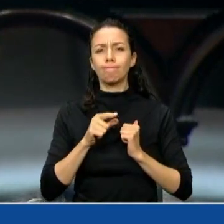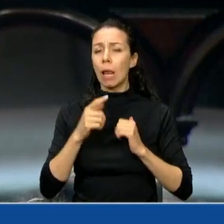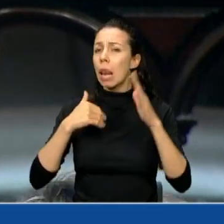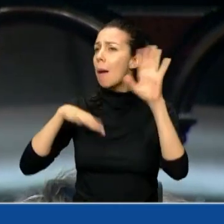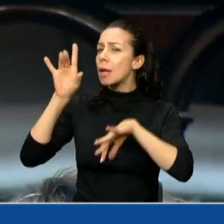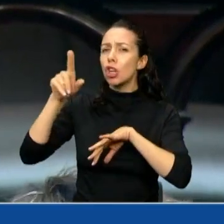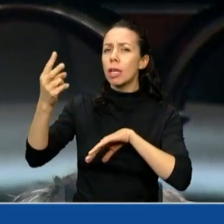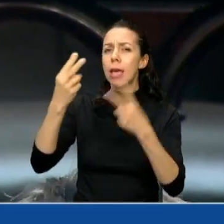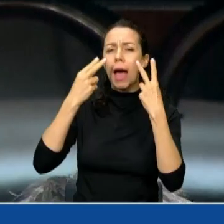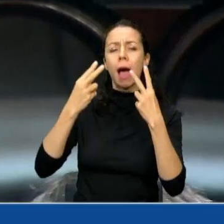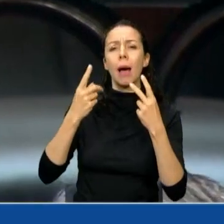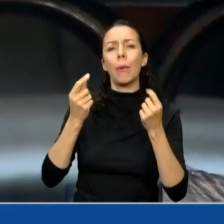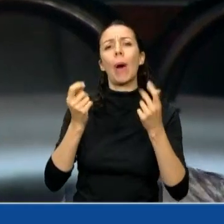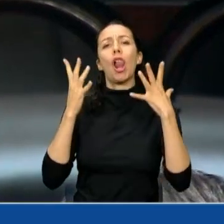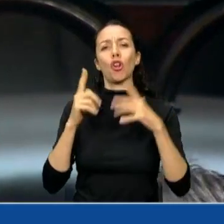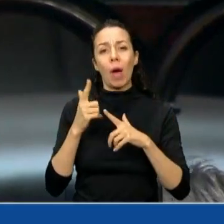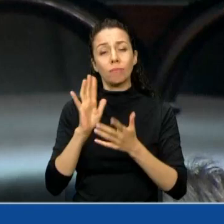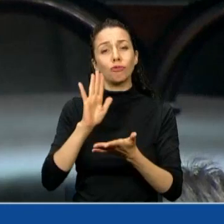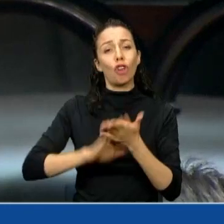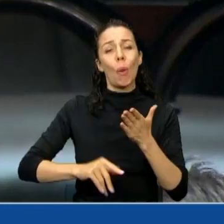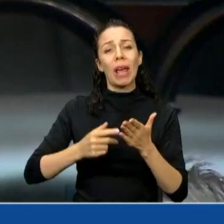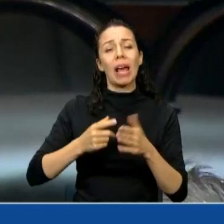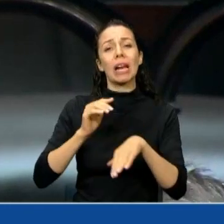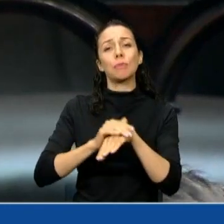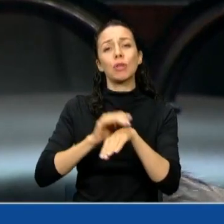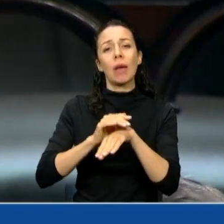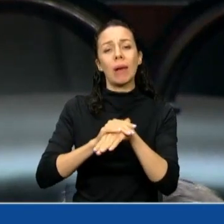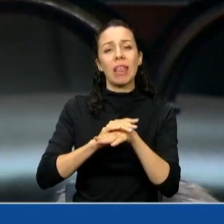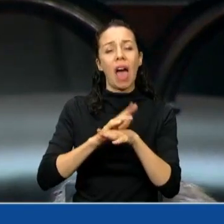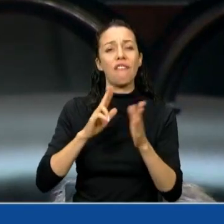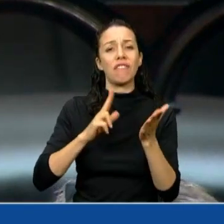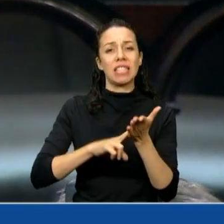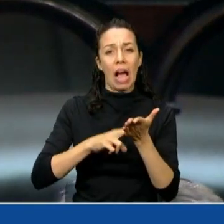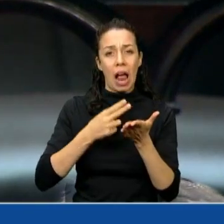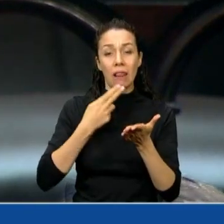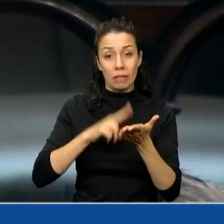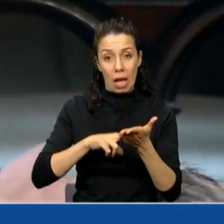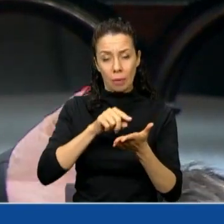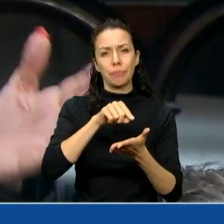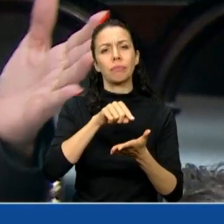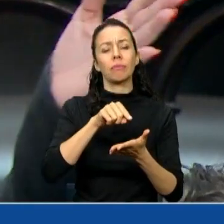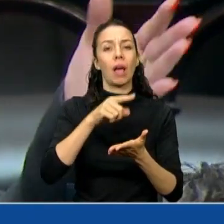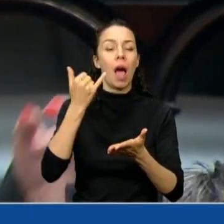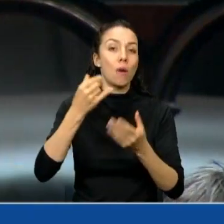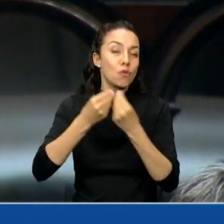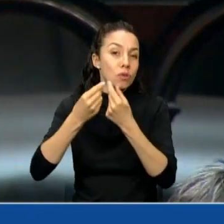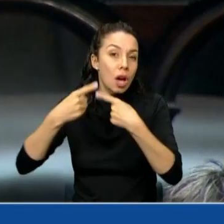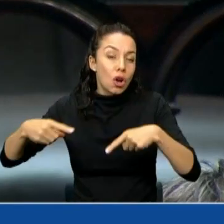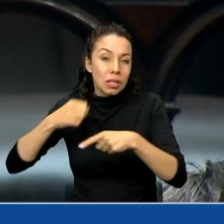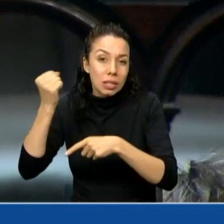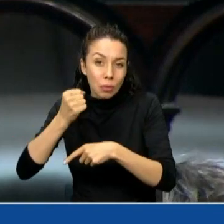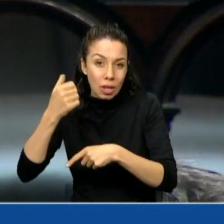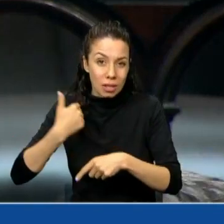es el de la responsabilidad fiscal. Hay pocas cosas más impopulares en la Argentina que la irresponsabilidad fiscal, por eso somos un